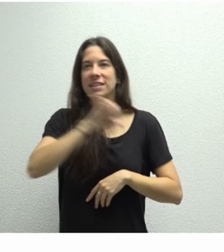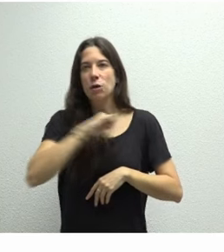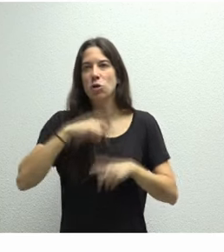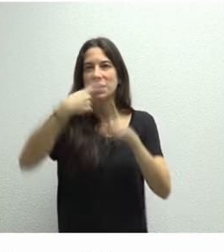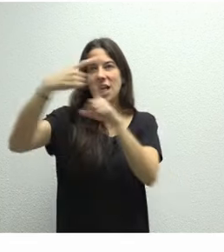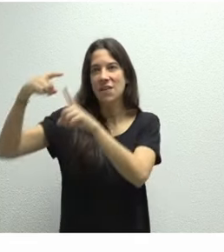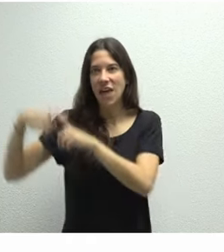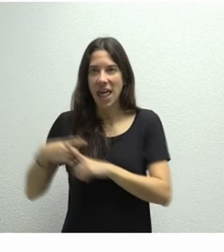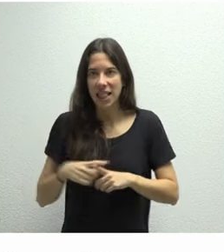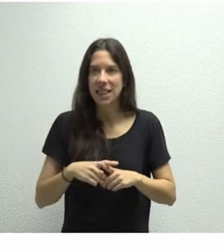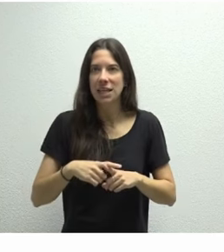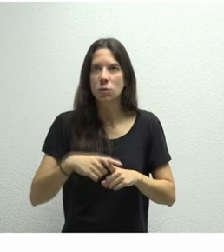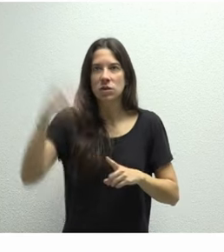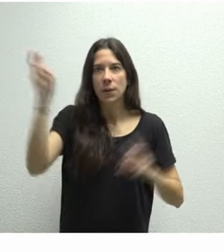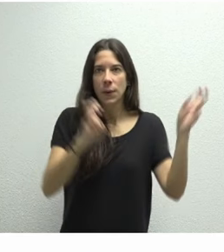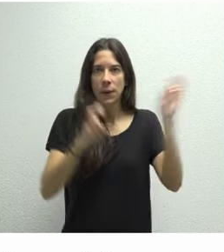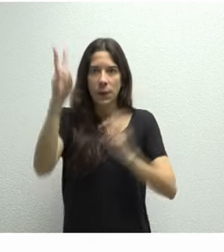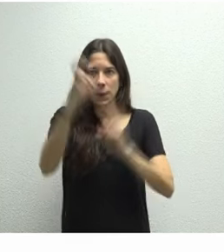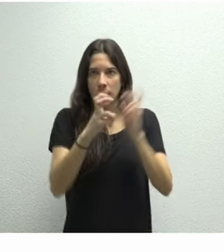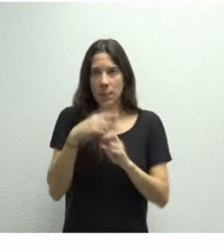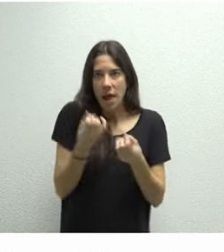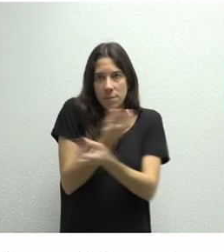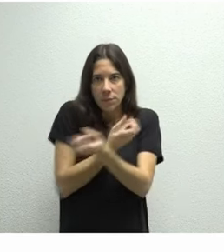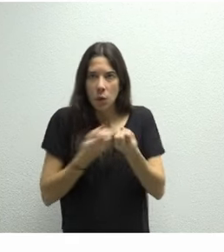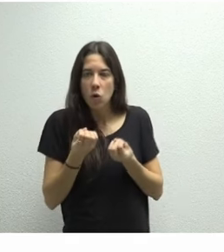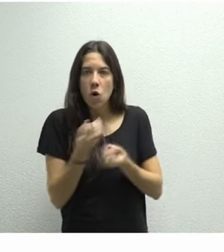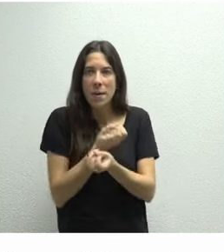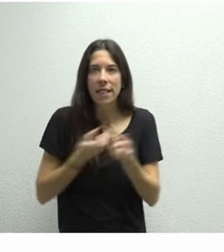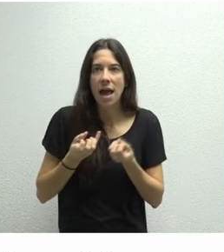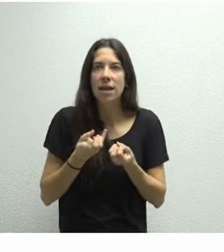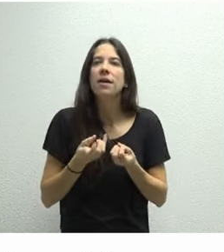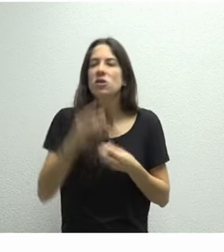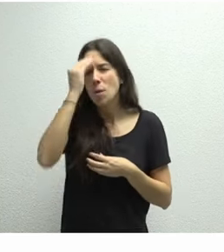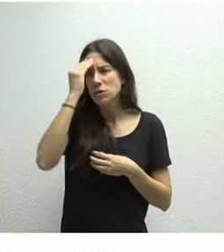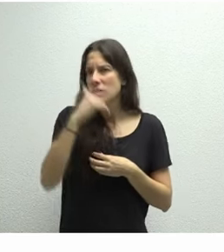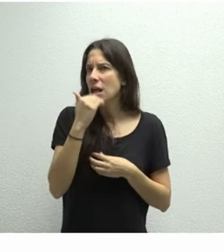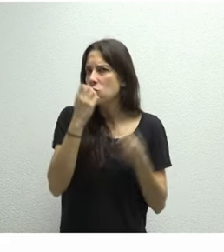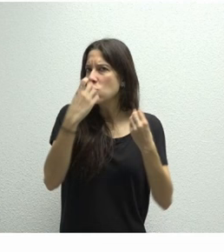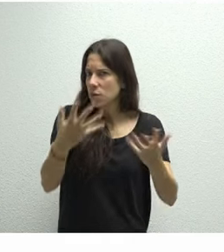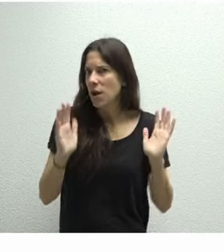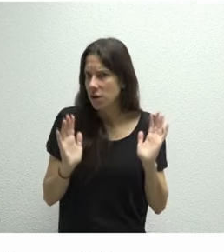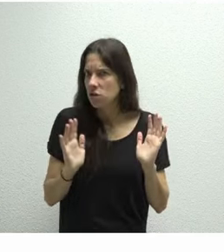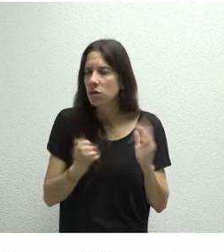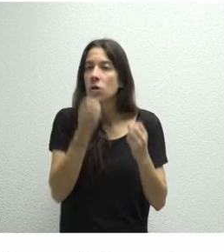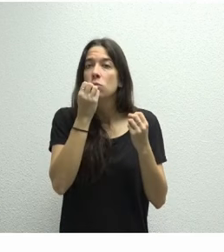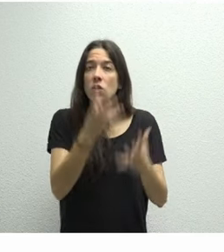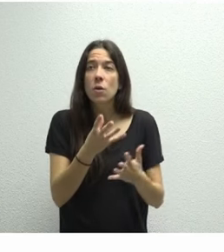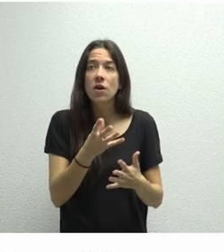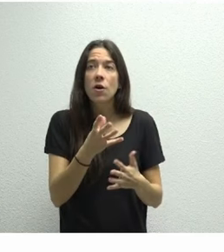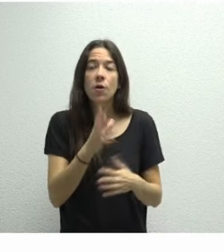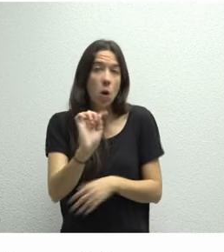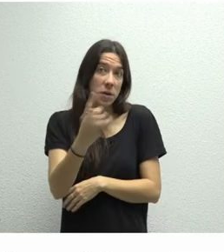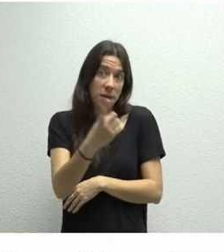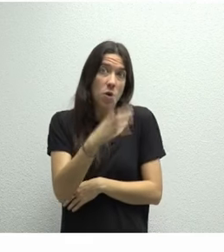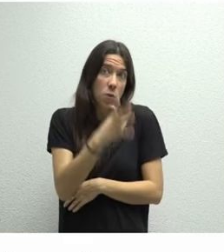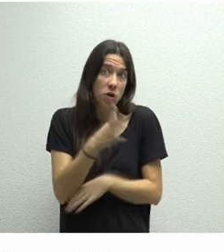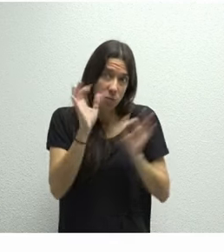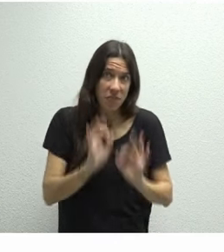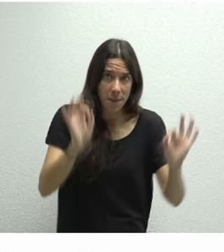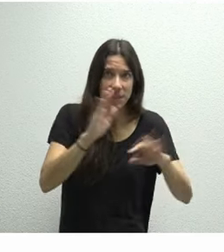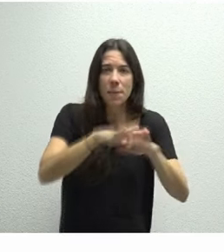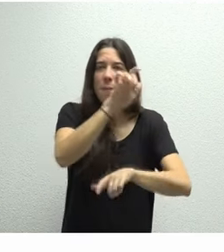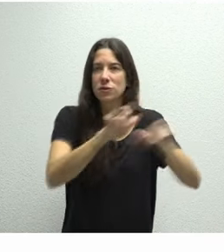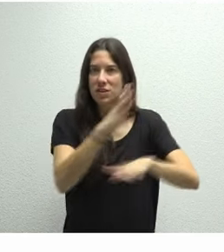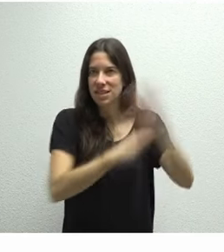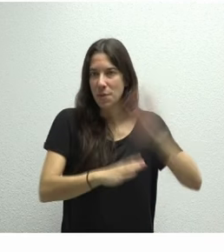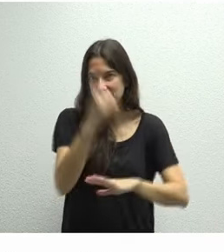desarrollando y que me parece que va a ser muy bueno no para el primero va a ser muy bueno eh evidentemente en particular para las personas